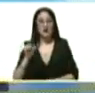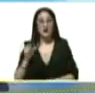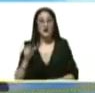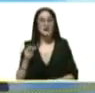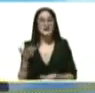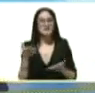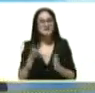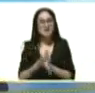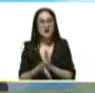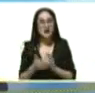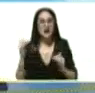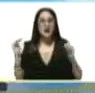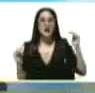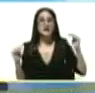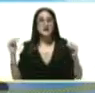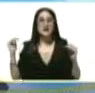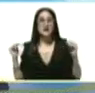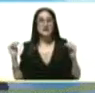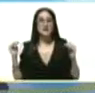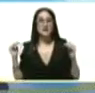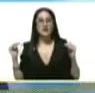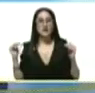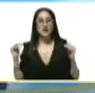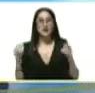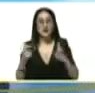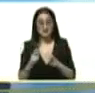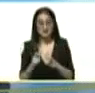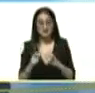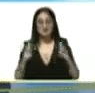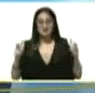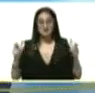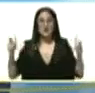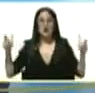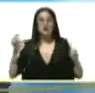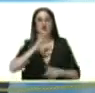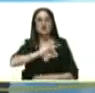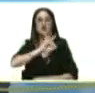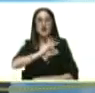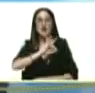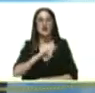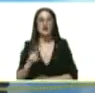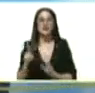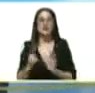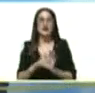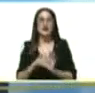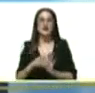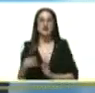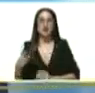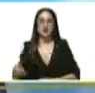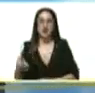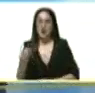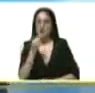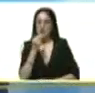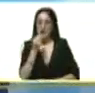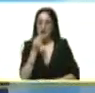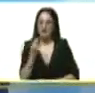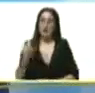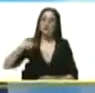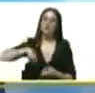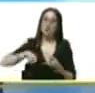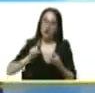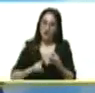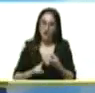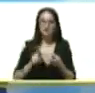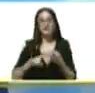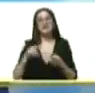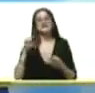los equilibrios micro y macro sociales del derecho al alimento, al salario, a